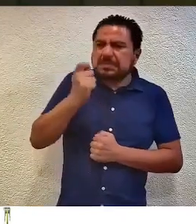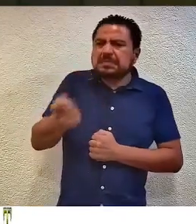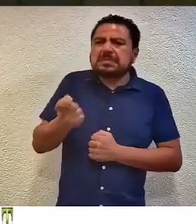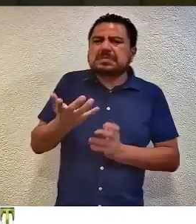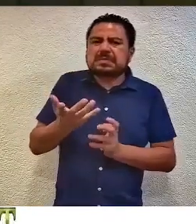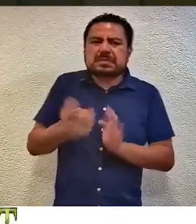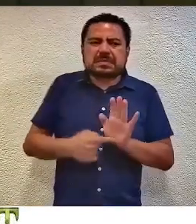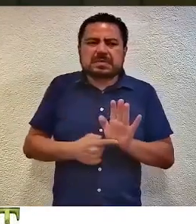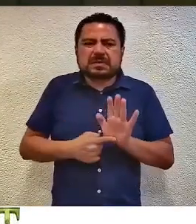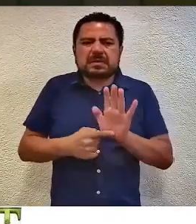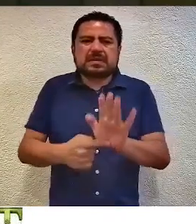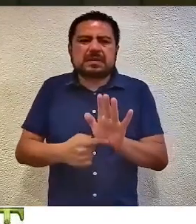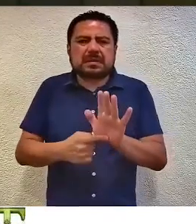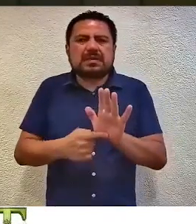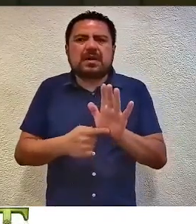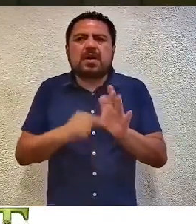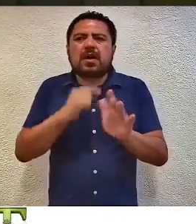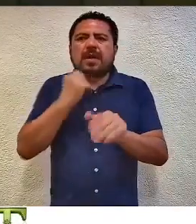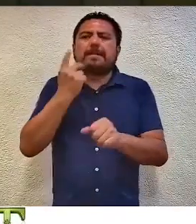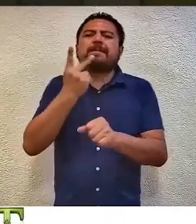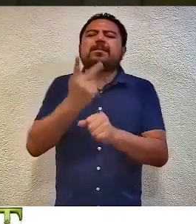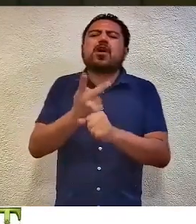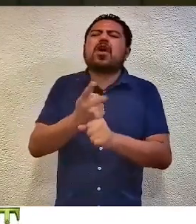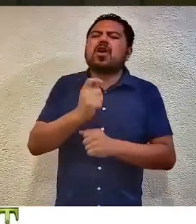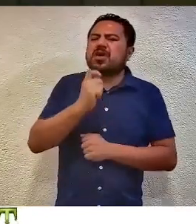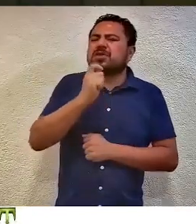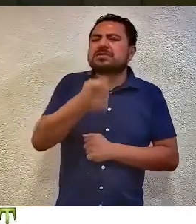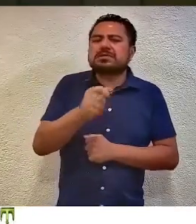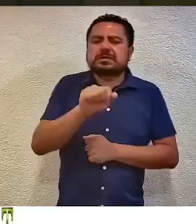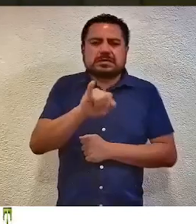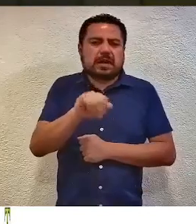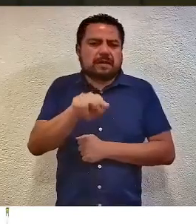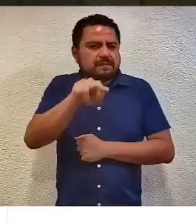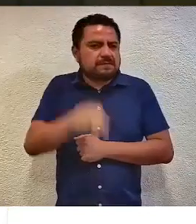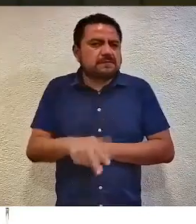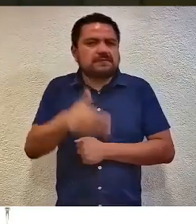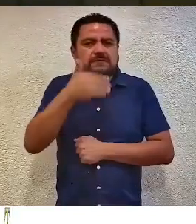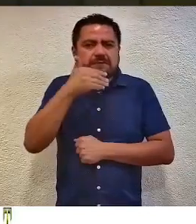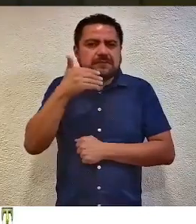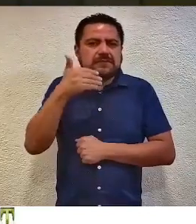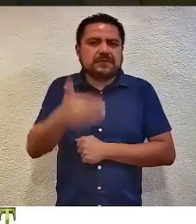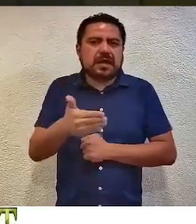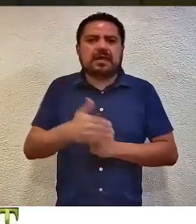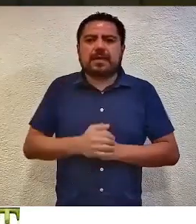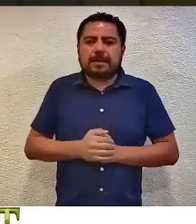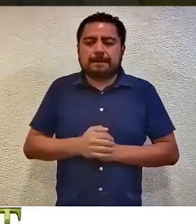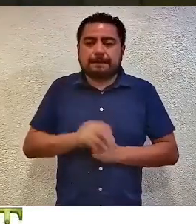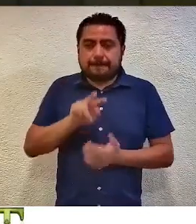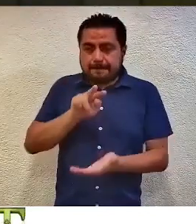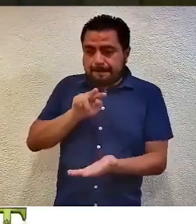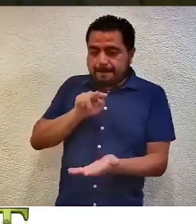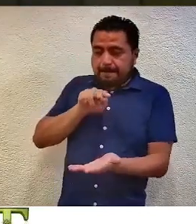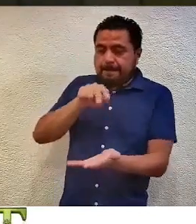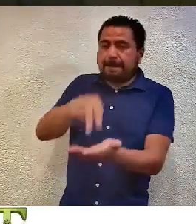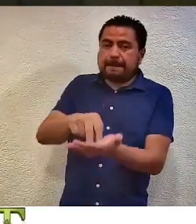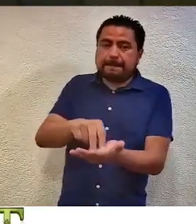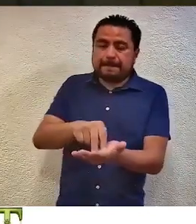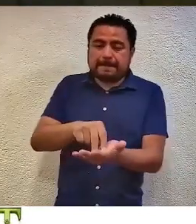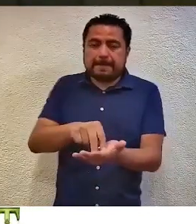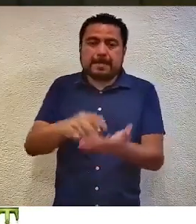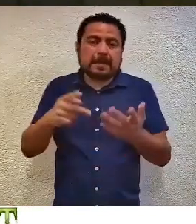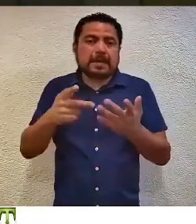esa manifestación de voluntades fueran ciertas. Compareció tanto